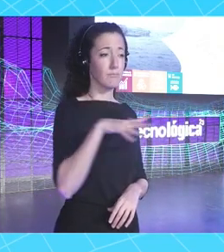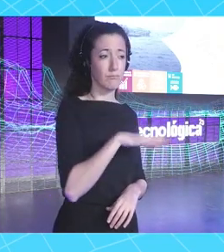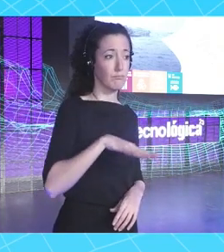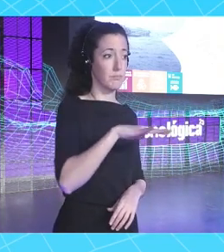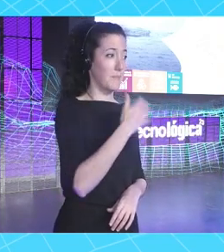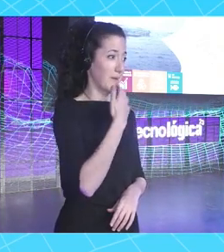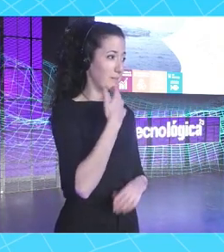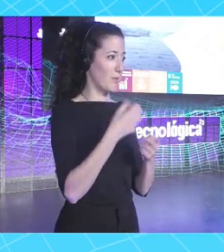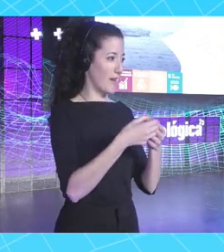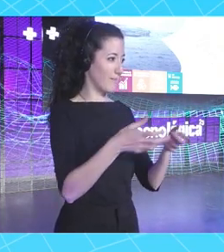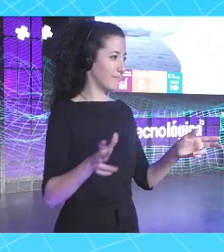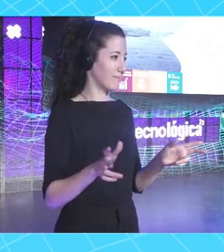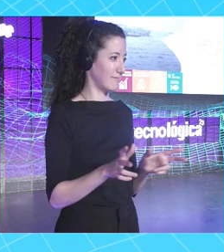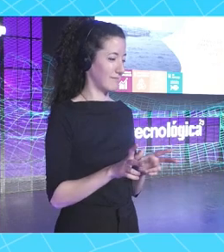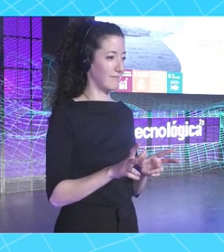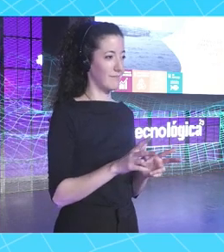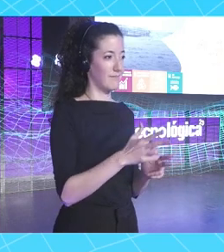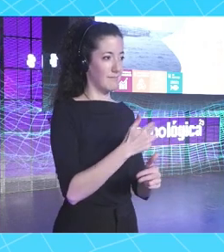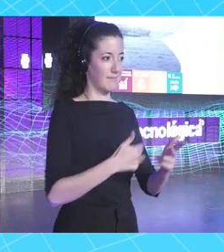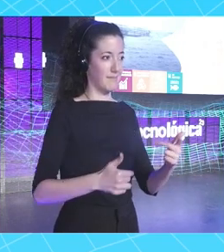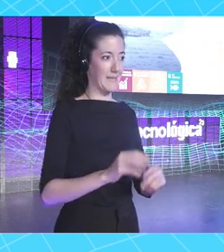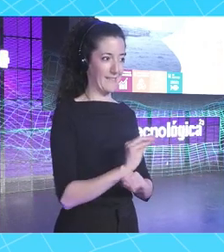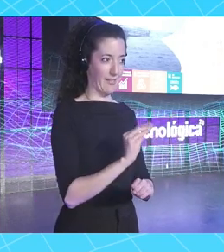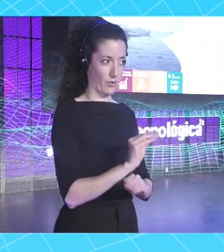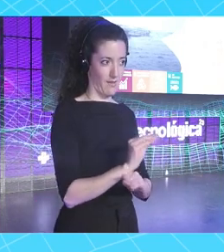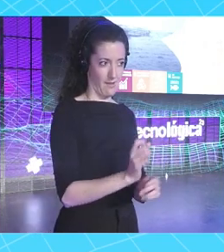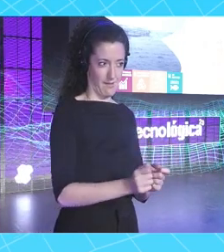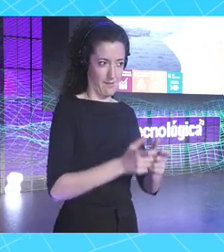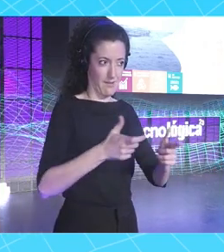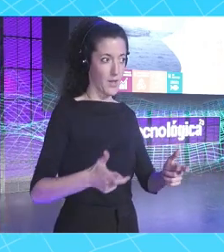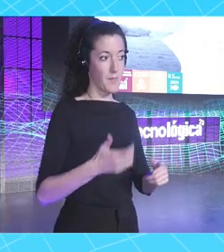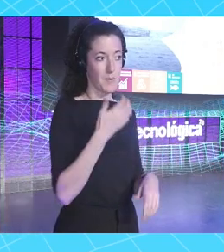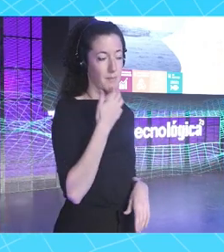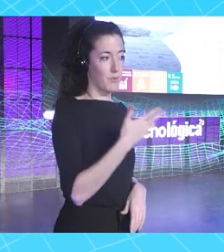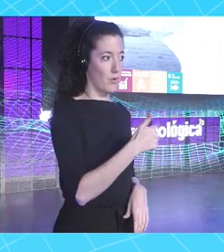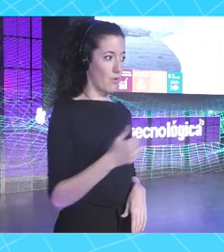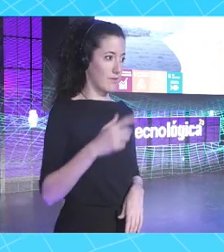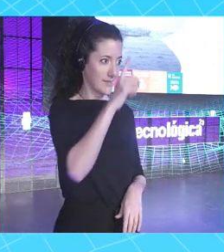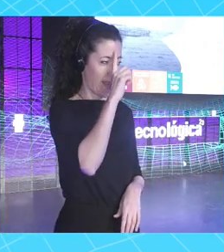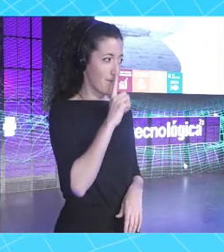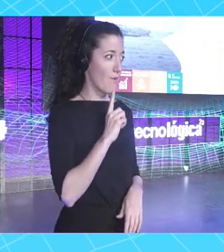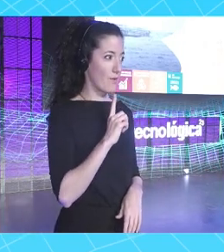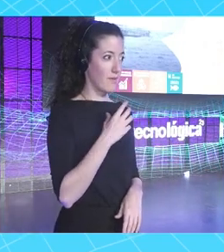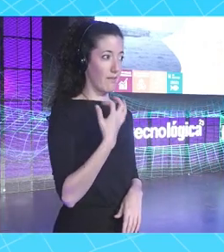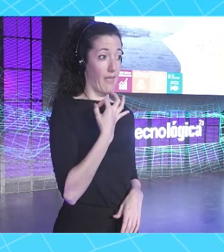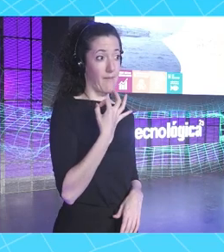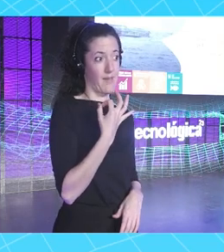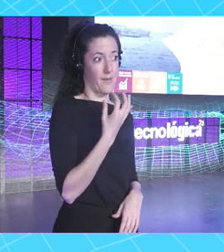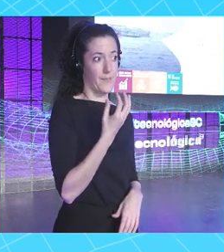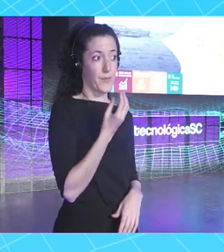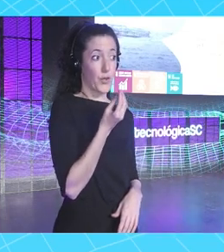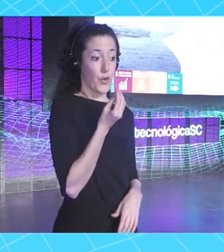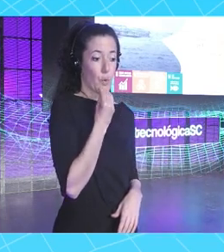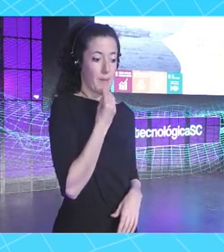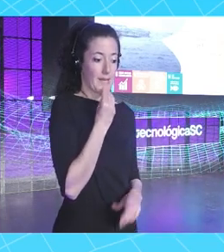por ejemplo donde tú tienes a los salmones los salmones tienen que comer en condiciones muy